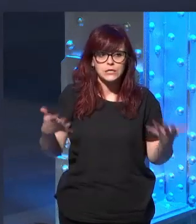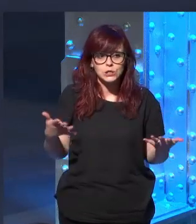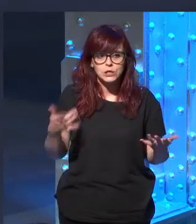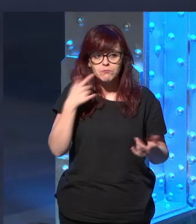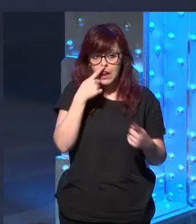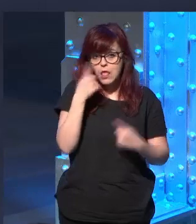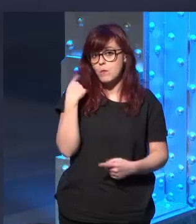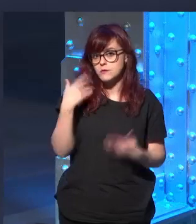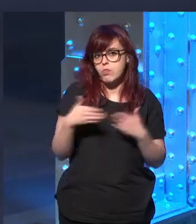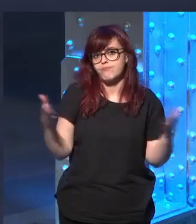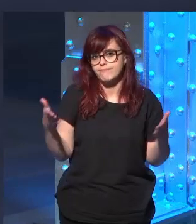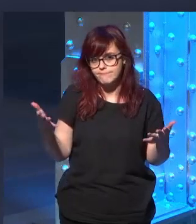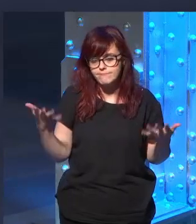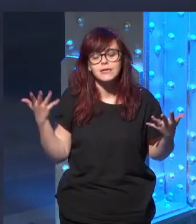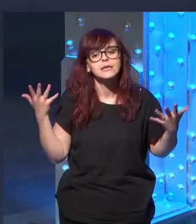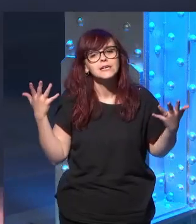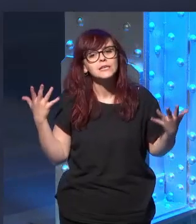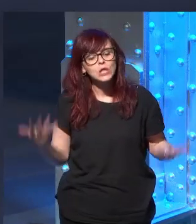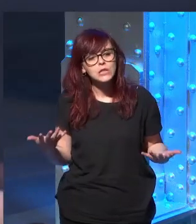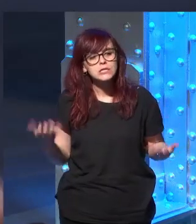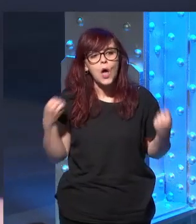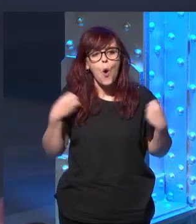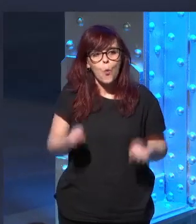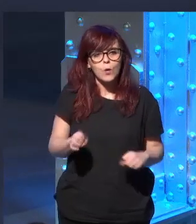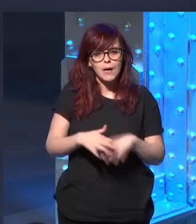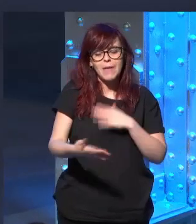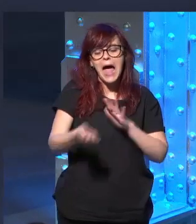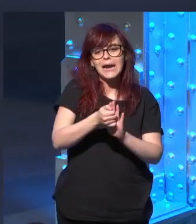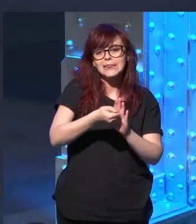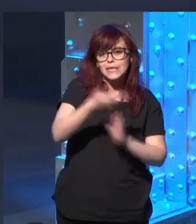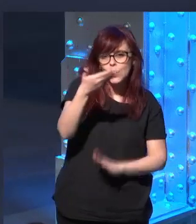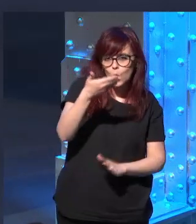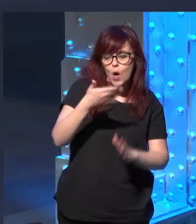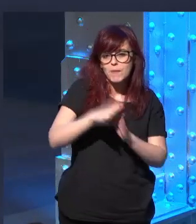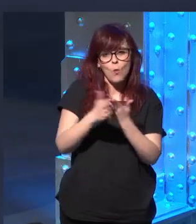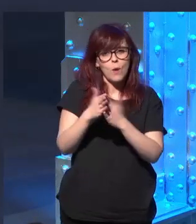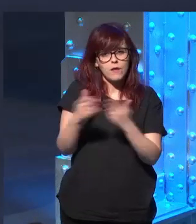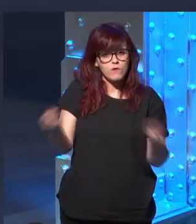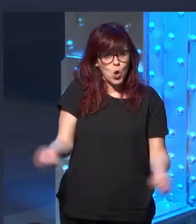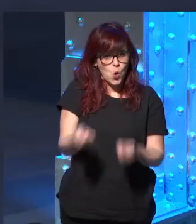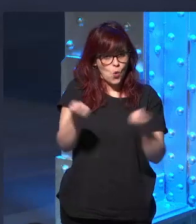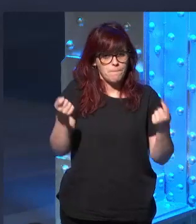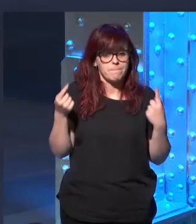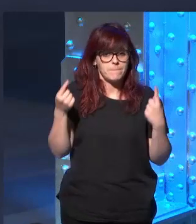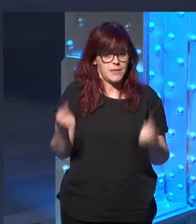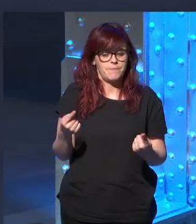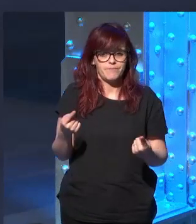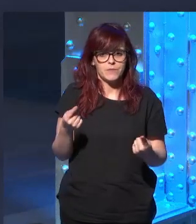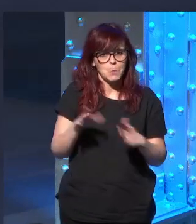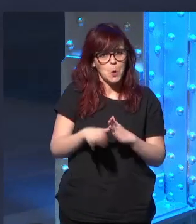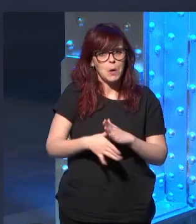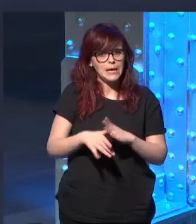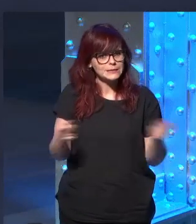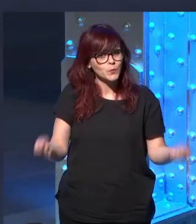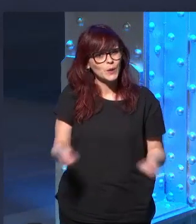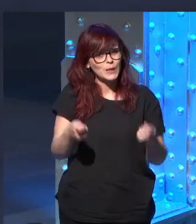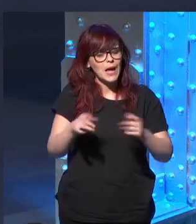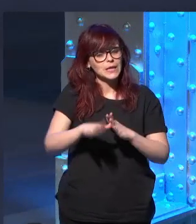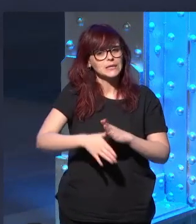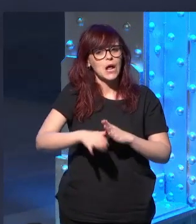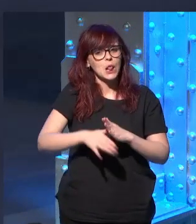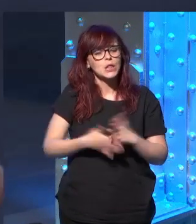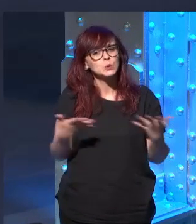El año pasado. Entonces, a pesar de que, bueno, escribí artículos y tal, pero mi libro, pues, publiqué bastante tarde. Y a